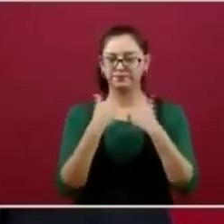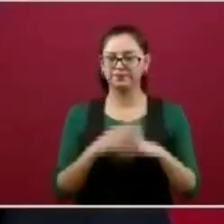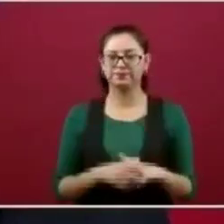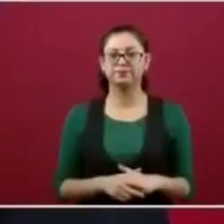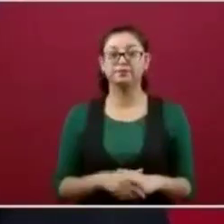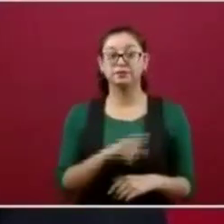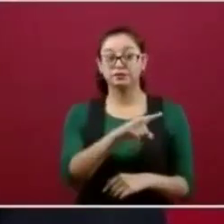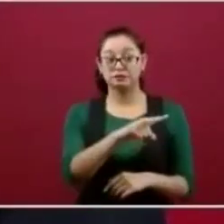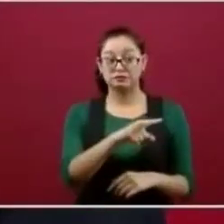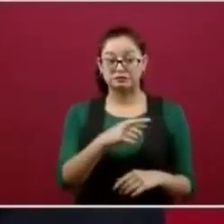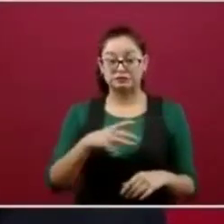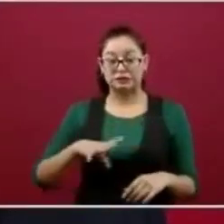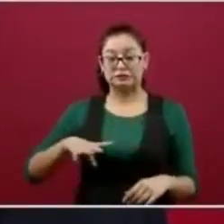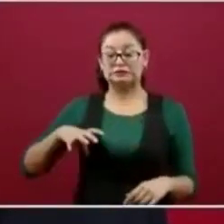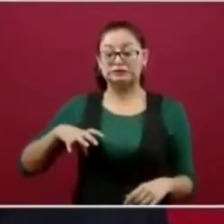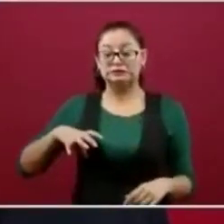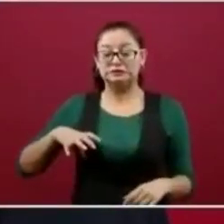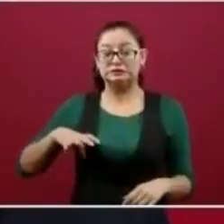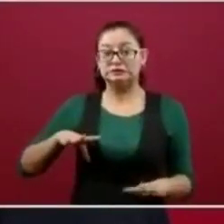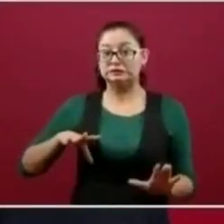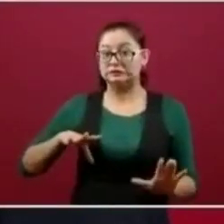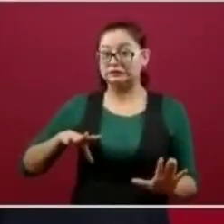que lo vayan pensando,